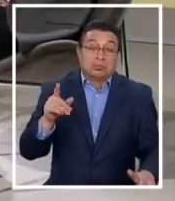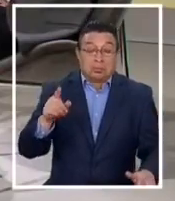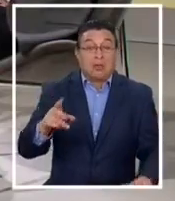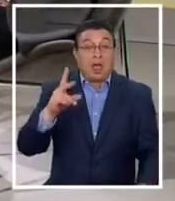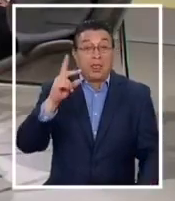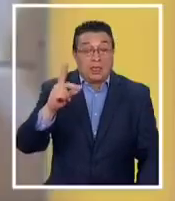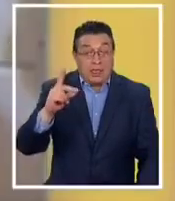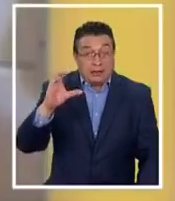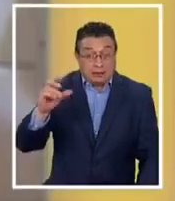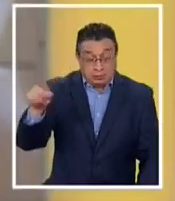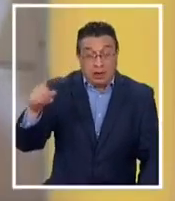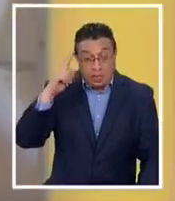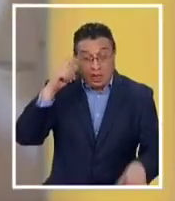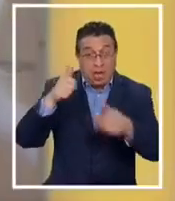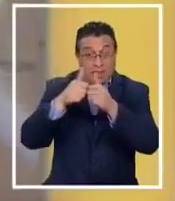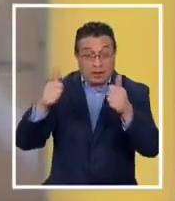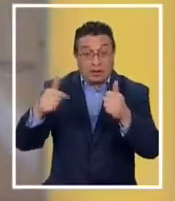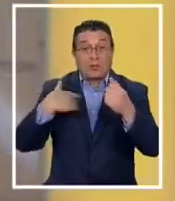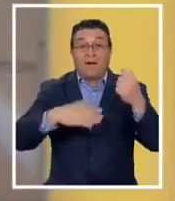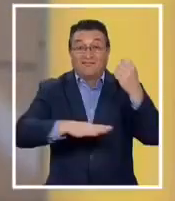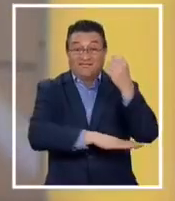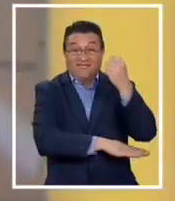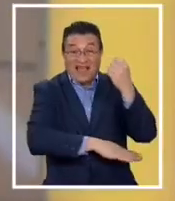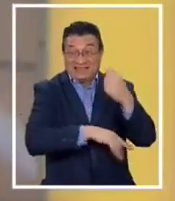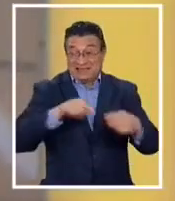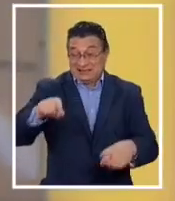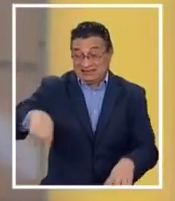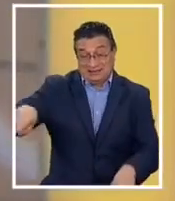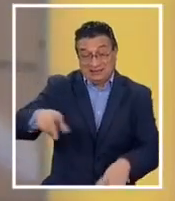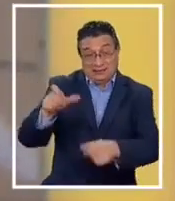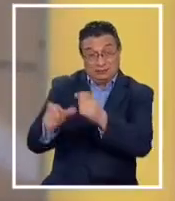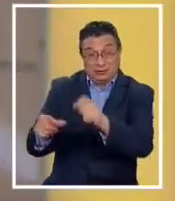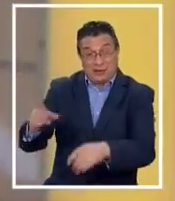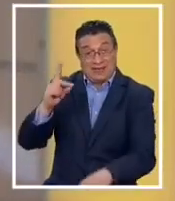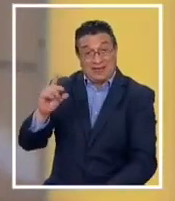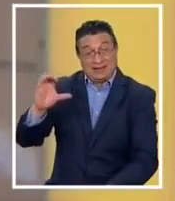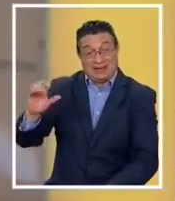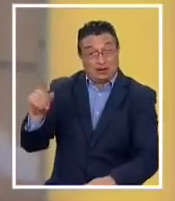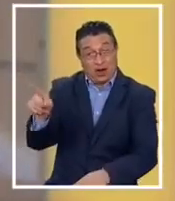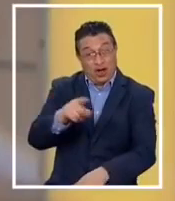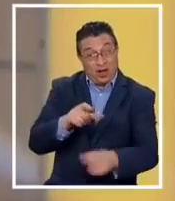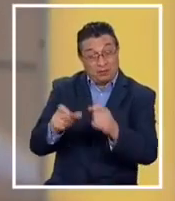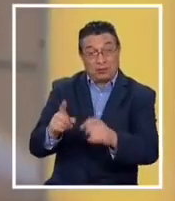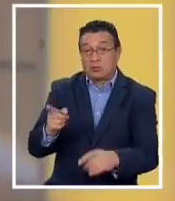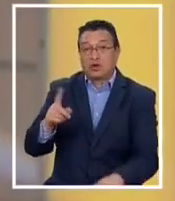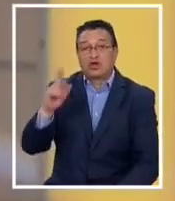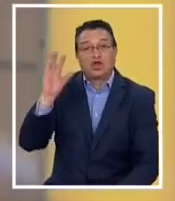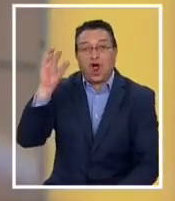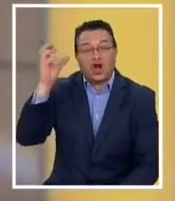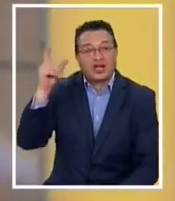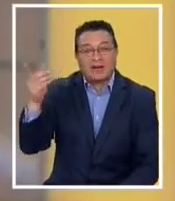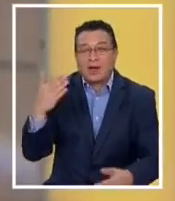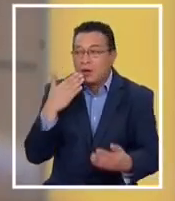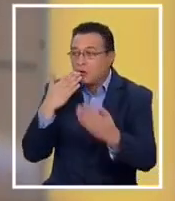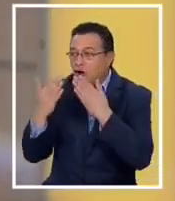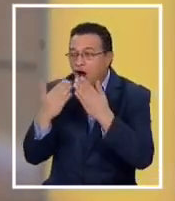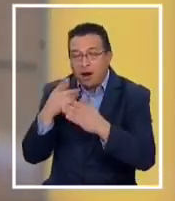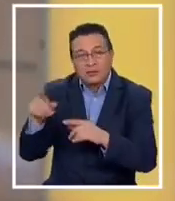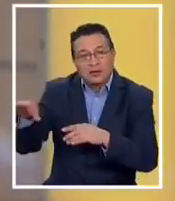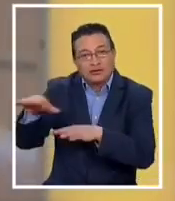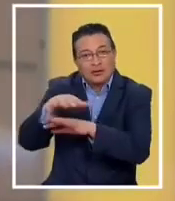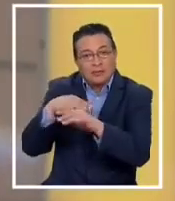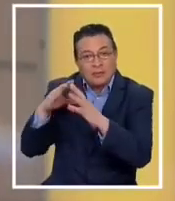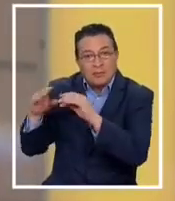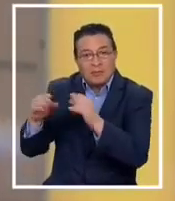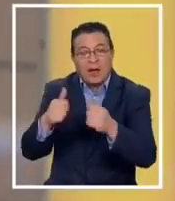partido la democracia cristiana sus dirigentes porque la base yo te aseguro que la base de la democracia cristiana no sabían de las conversaciones que tenía